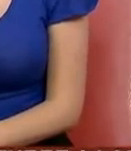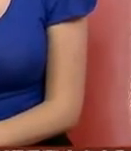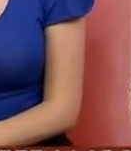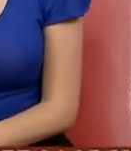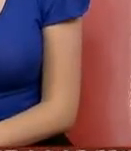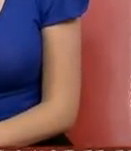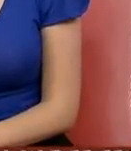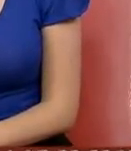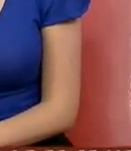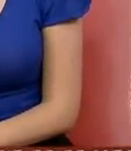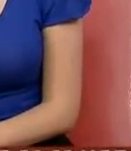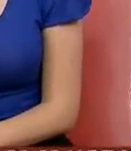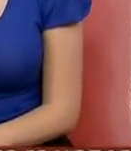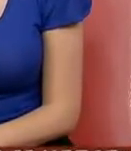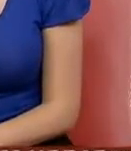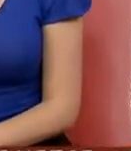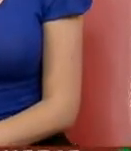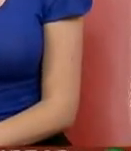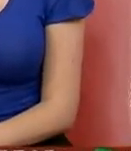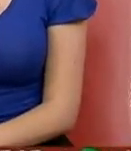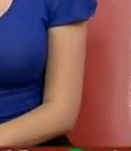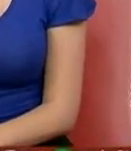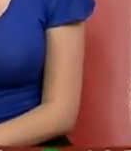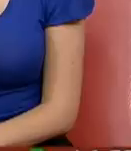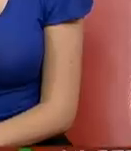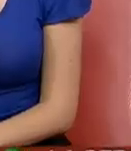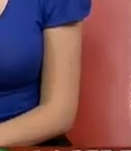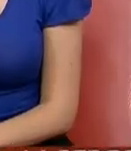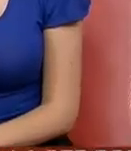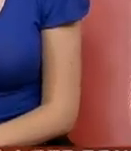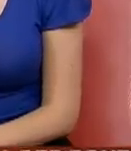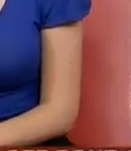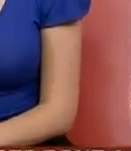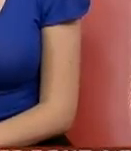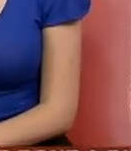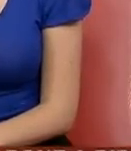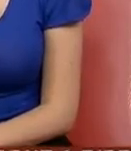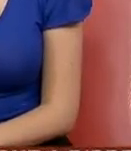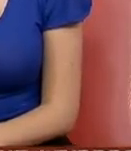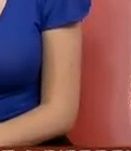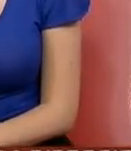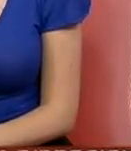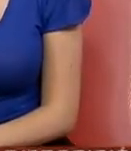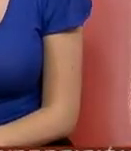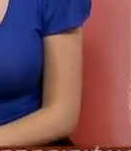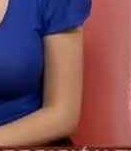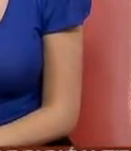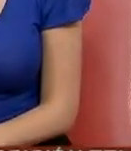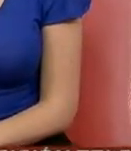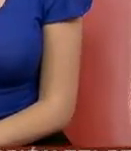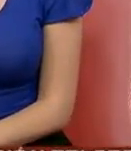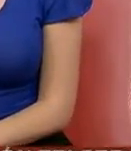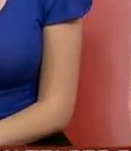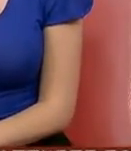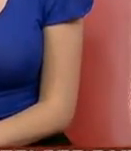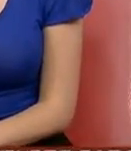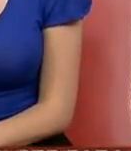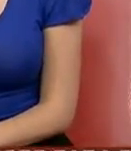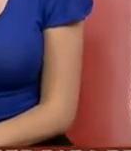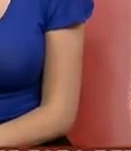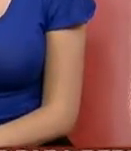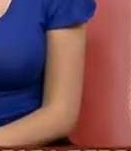opción completamente diferente mediante la cual se podrá apoyar, se podrá externar de manera explícita que